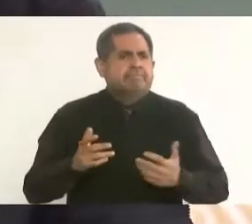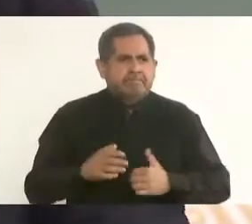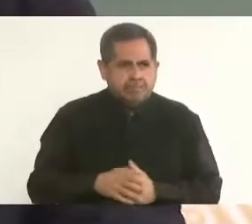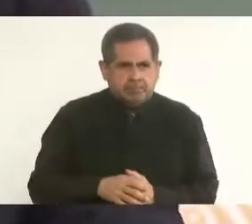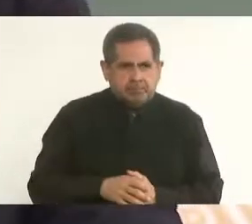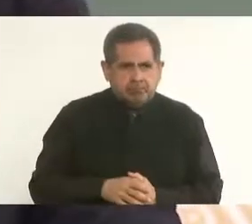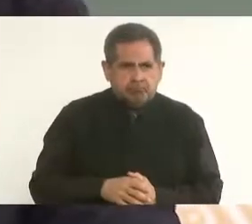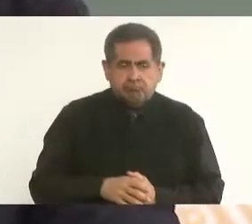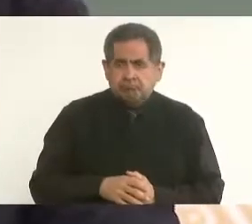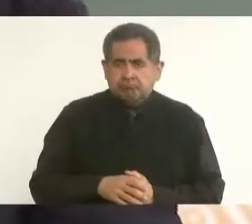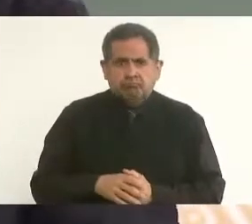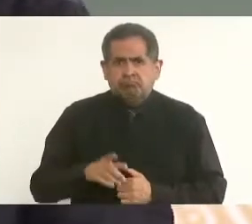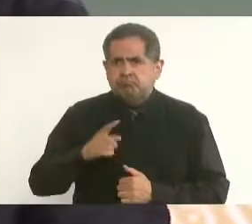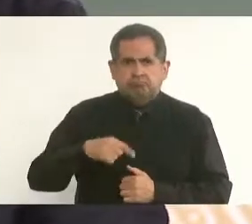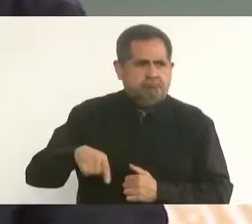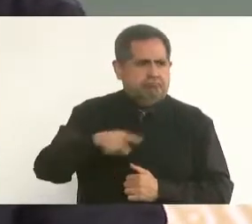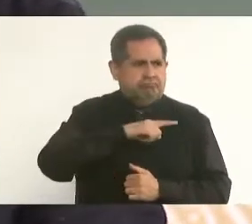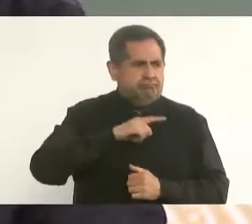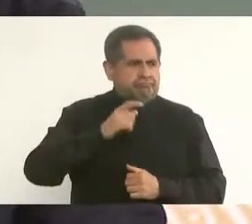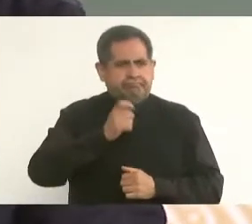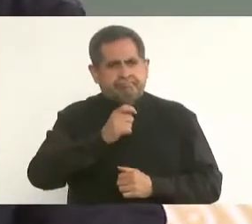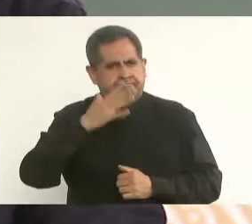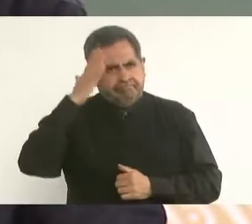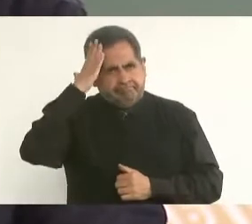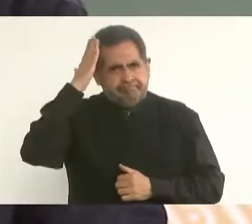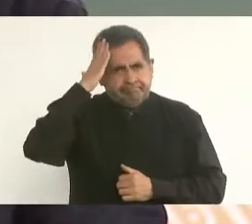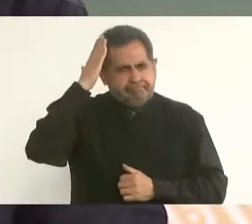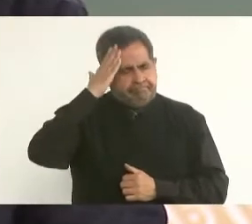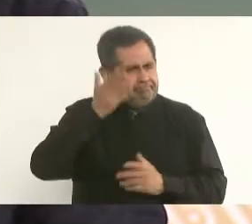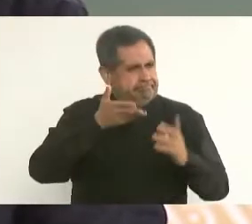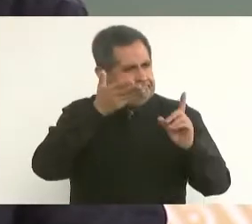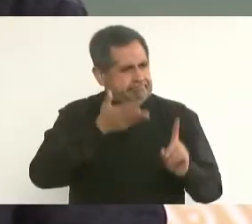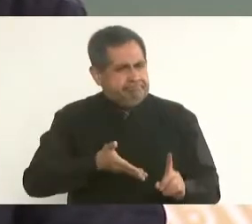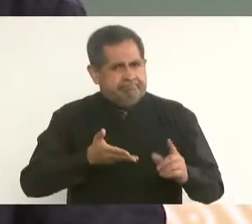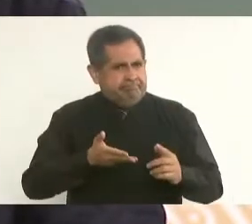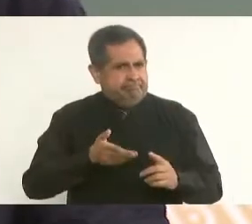como todos los dirigentes.